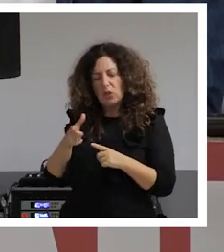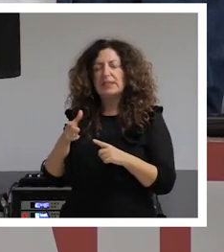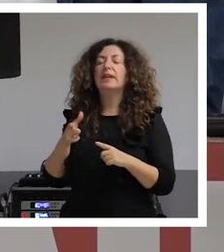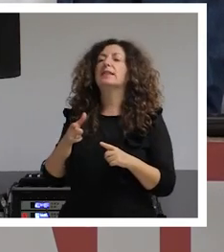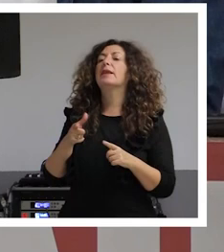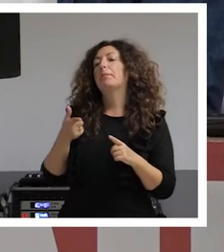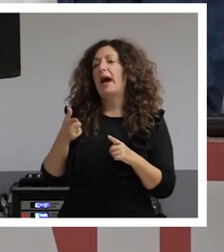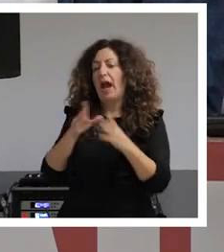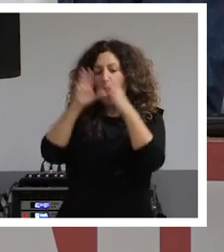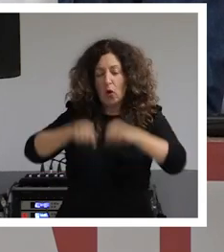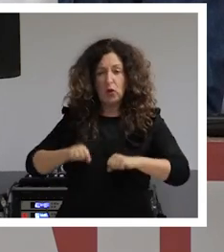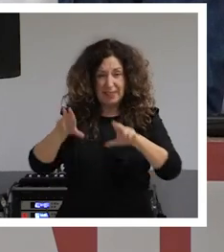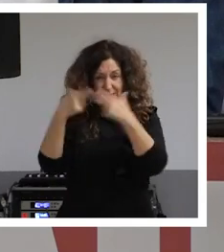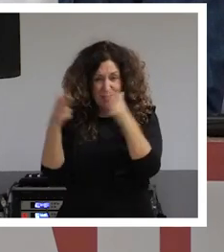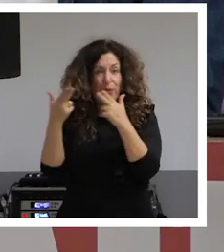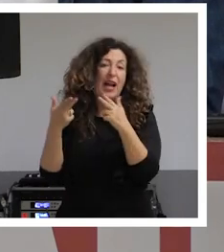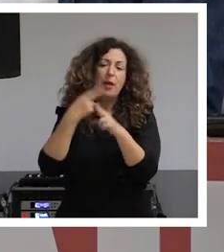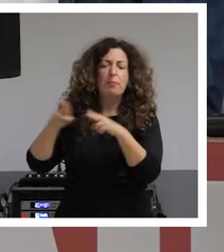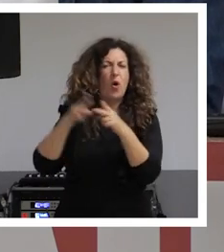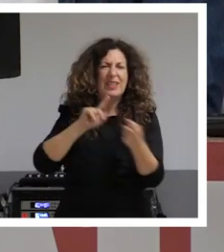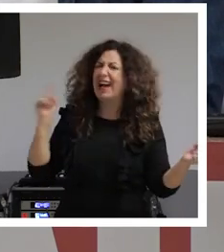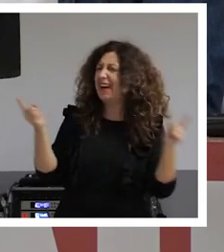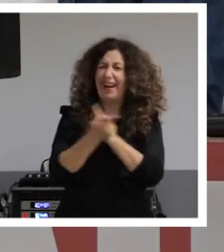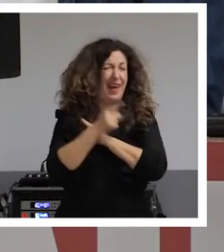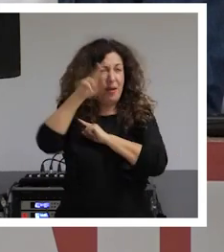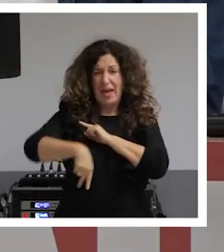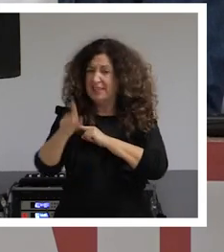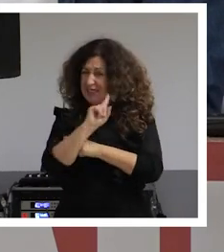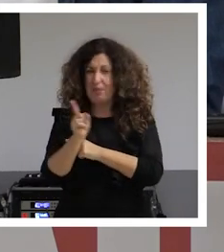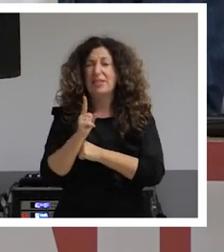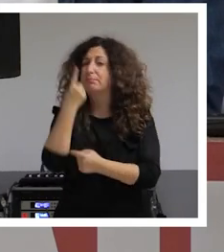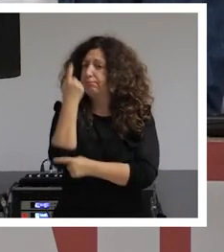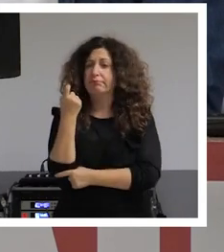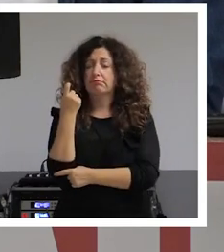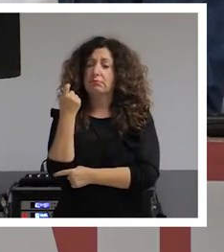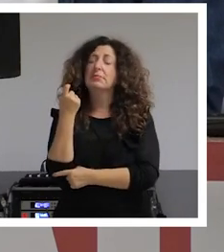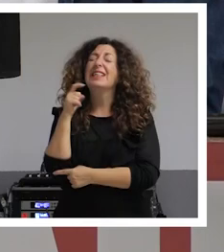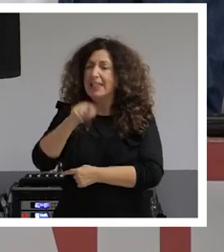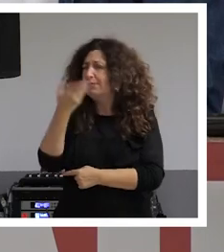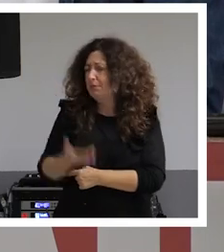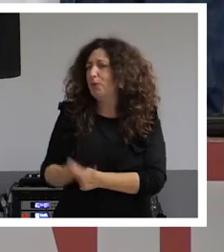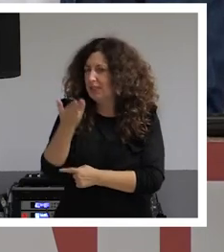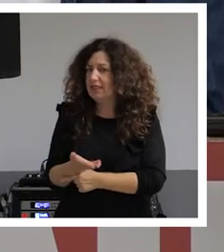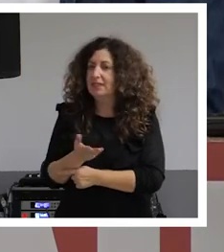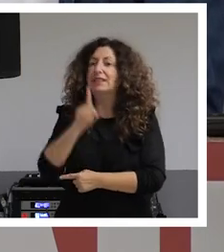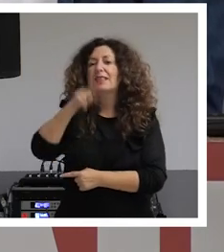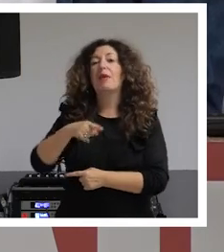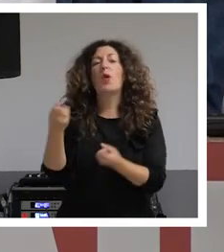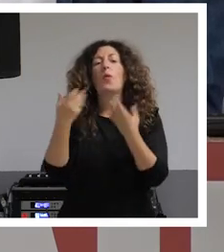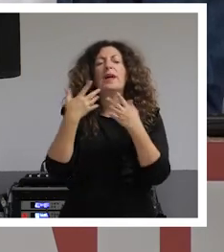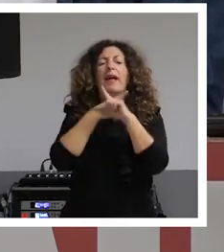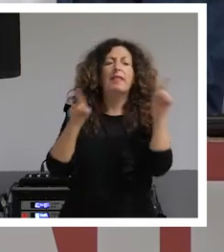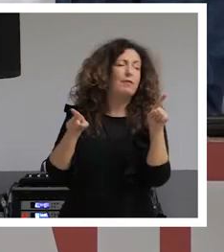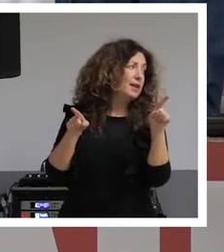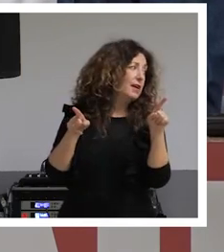consensor Social para que esas políticas sean irreversibles que es al fin al cabo de lo que se trata y nos contaba también la diferencia entre